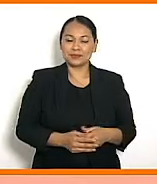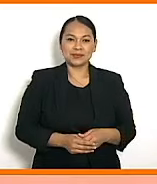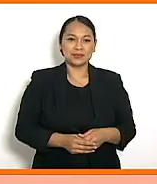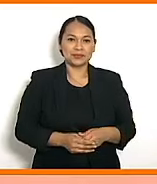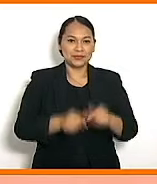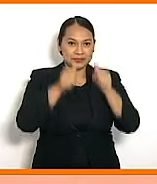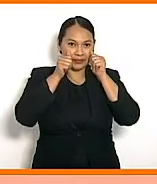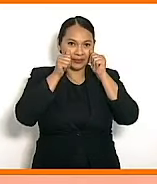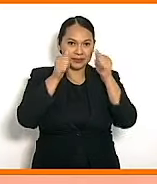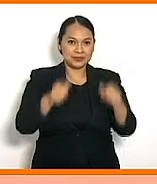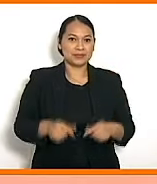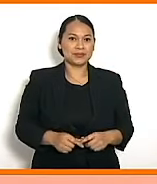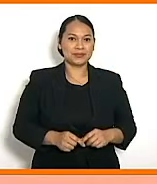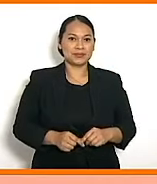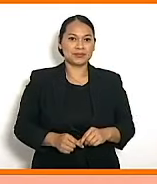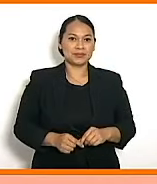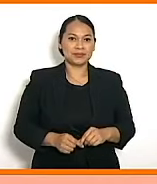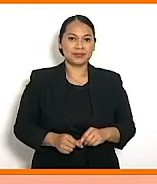Atentos.